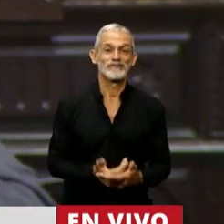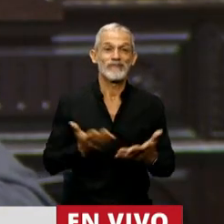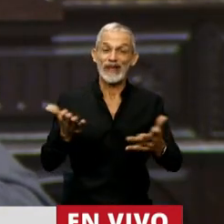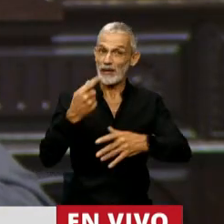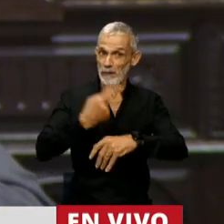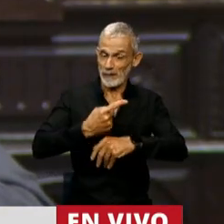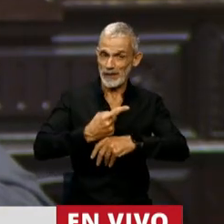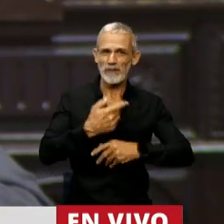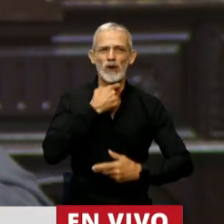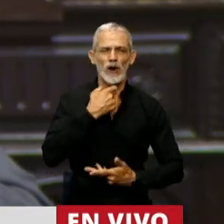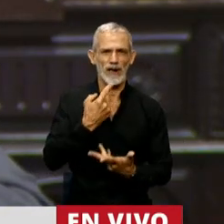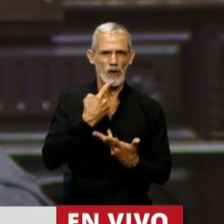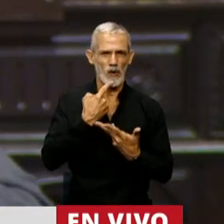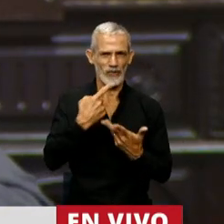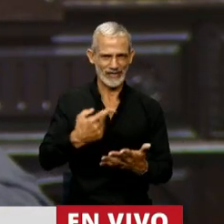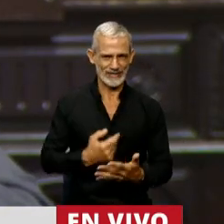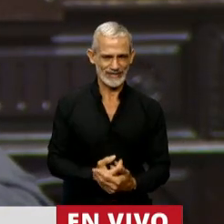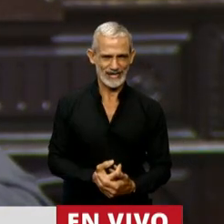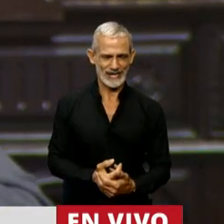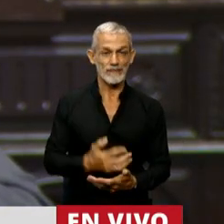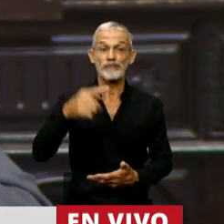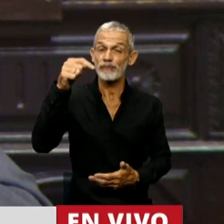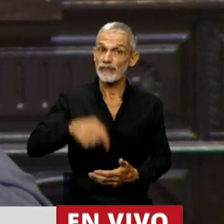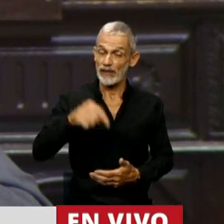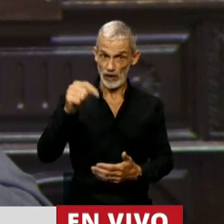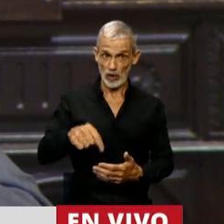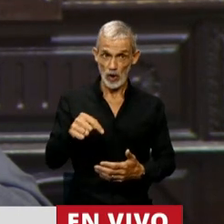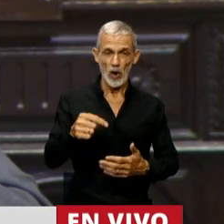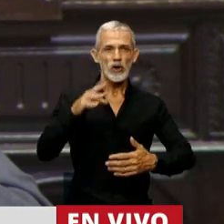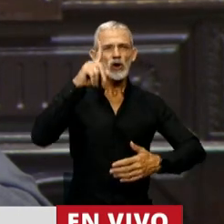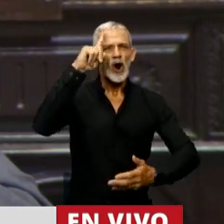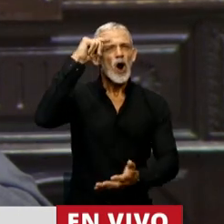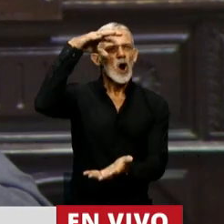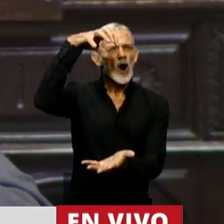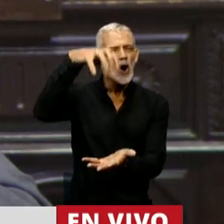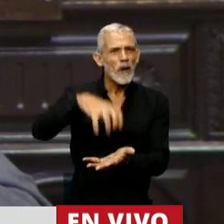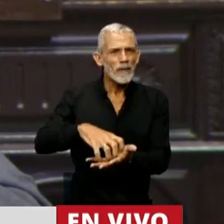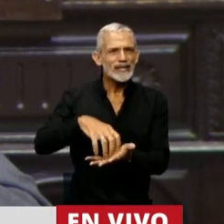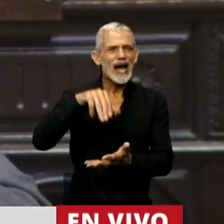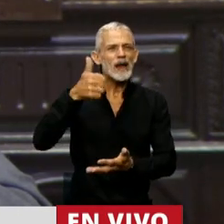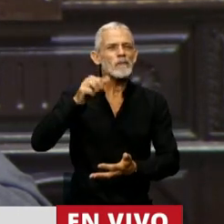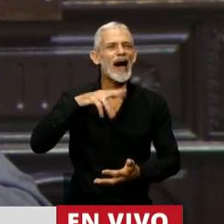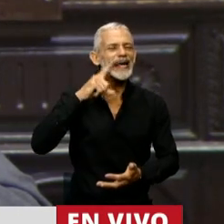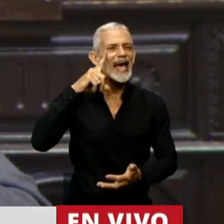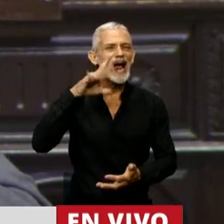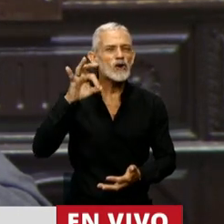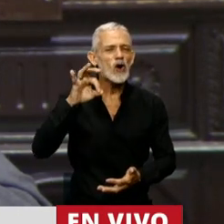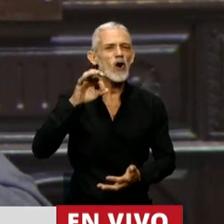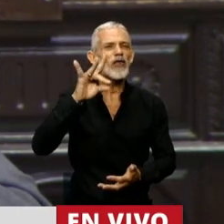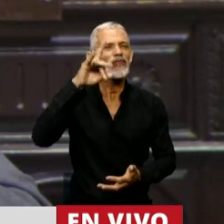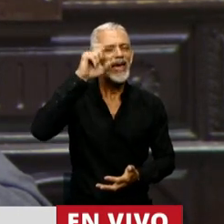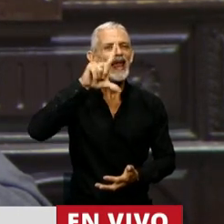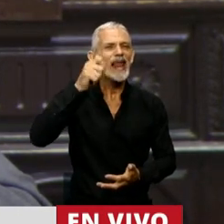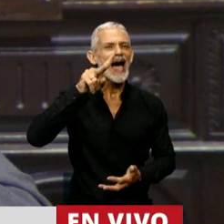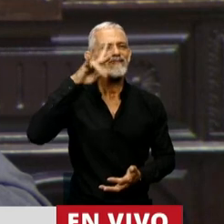En primer lugar, le quiero decir que hoy en el hospital Mariano y Luciano de la Vega